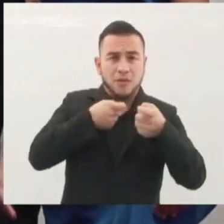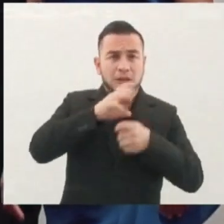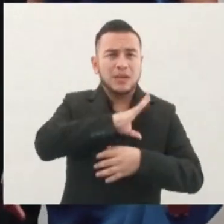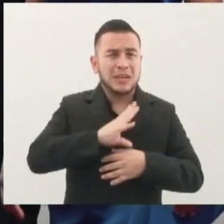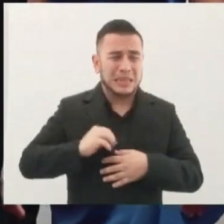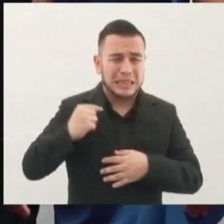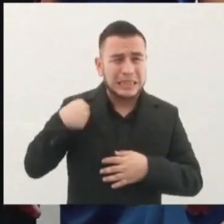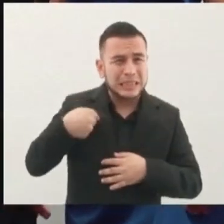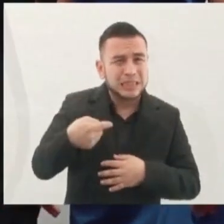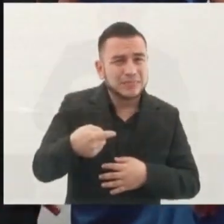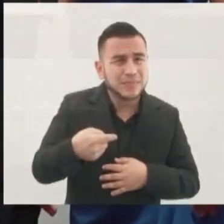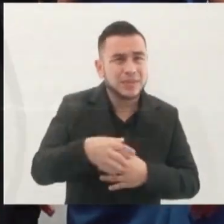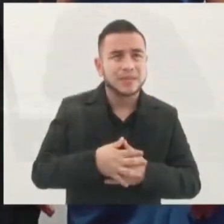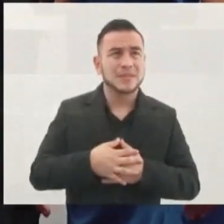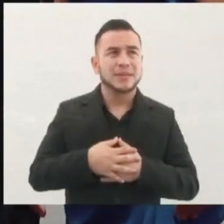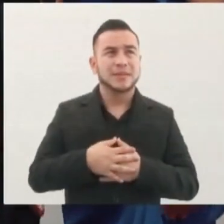siempre.